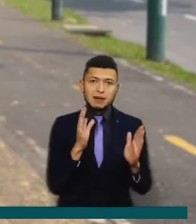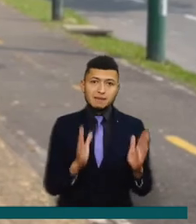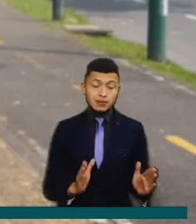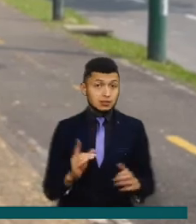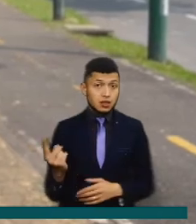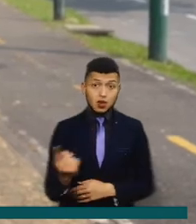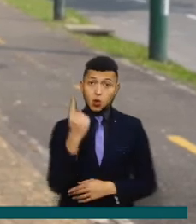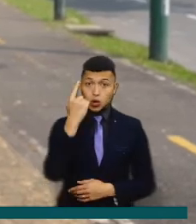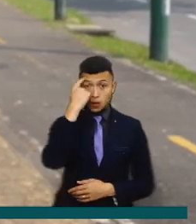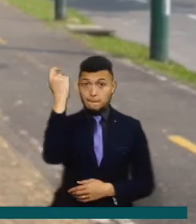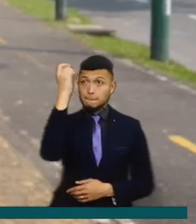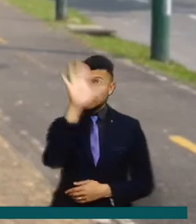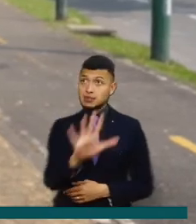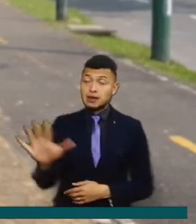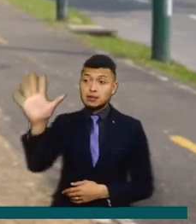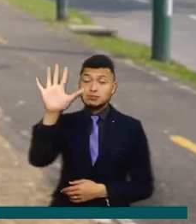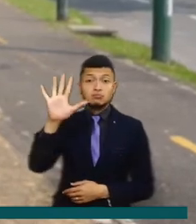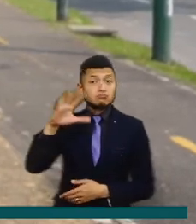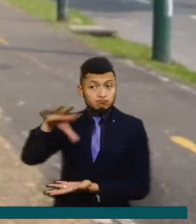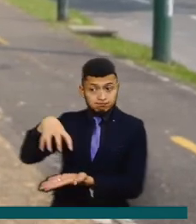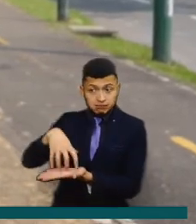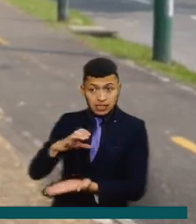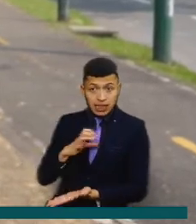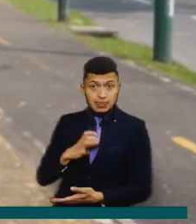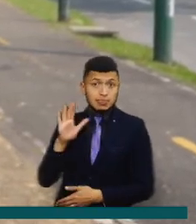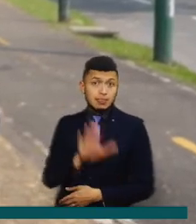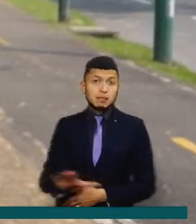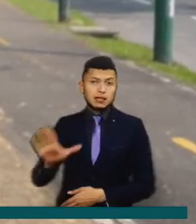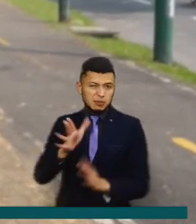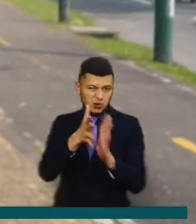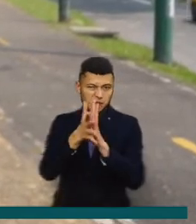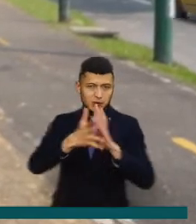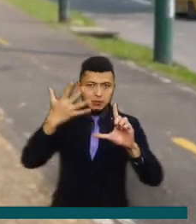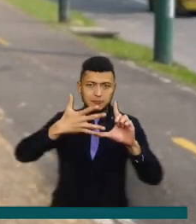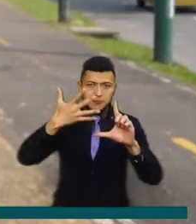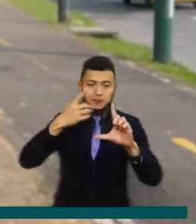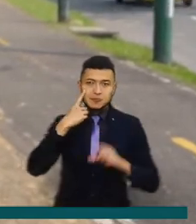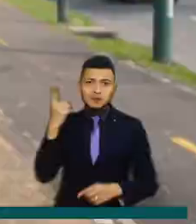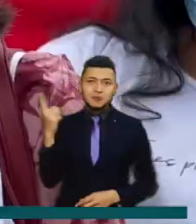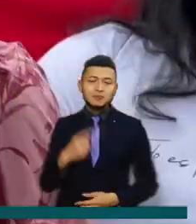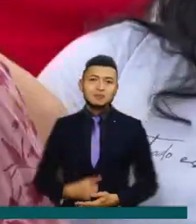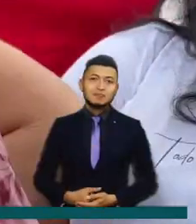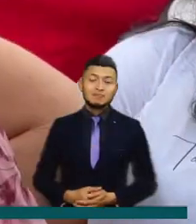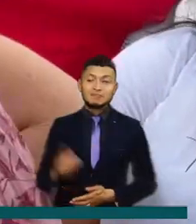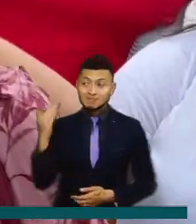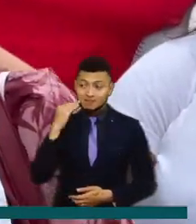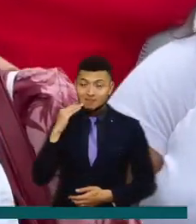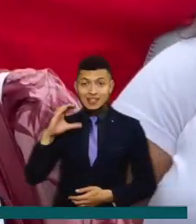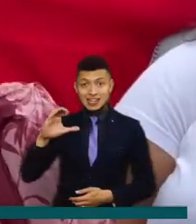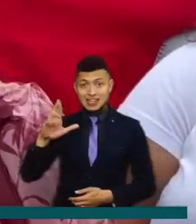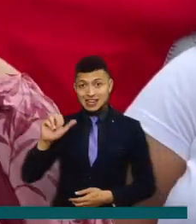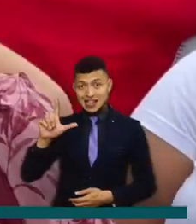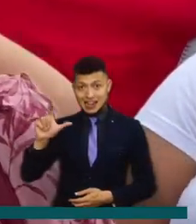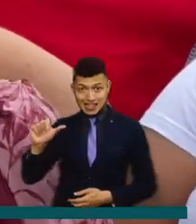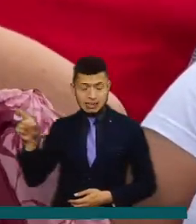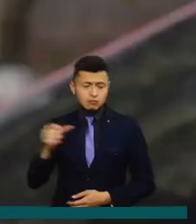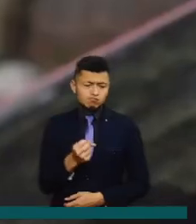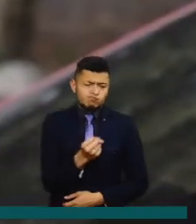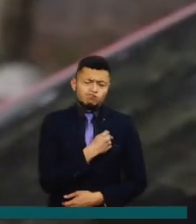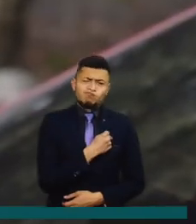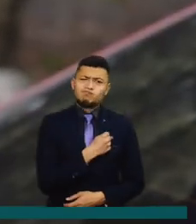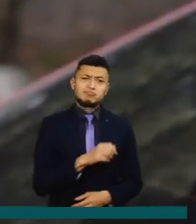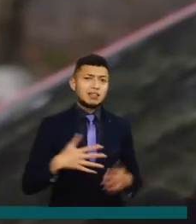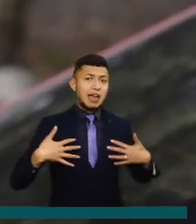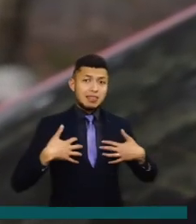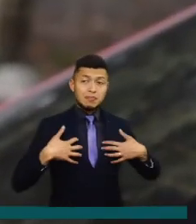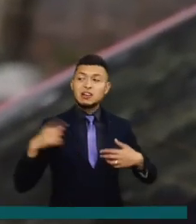único en el departamento del Meta con estas características. En el siguiente informe les contamos. Doña Clara Rodríguez y su amor por los animales son